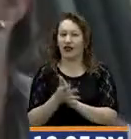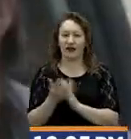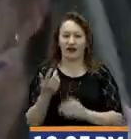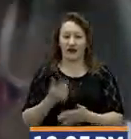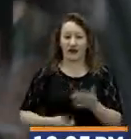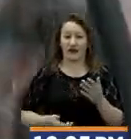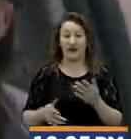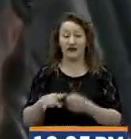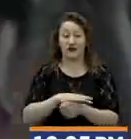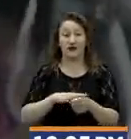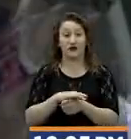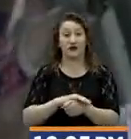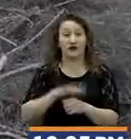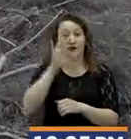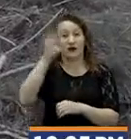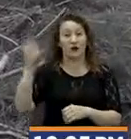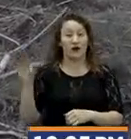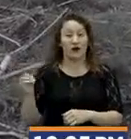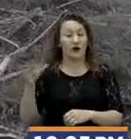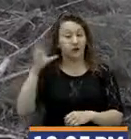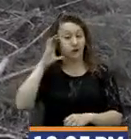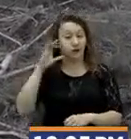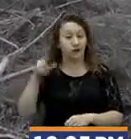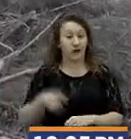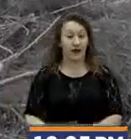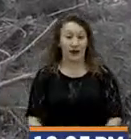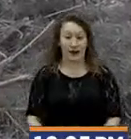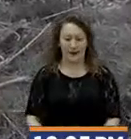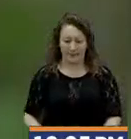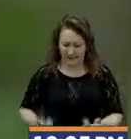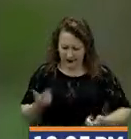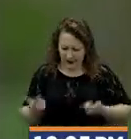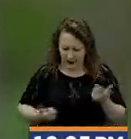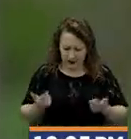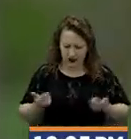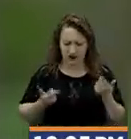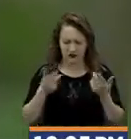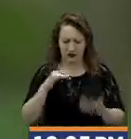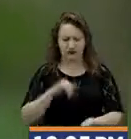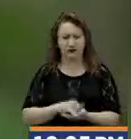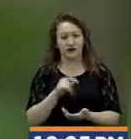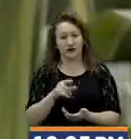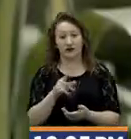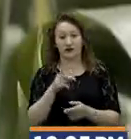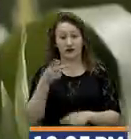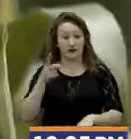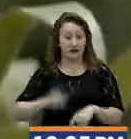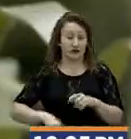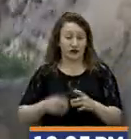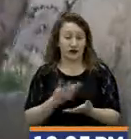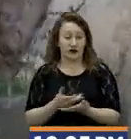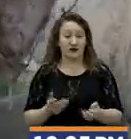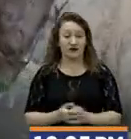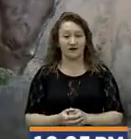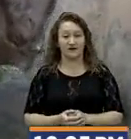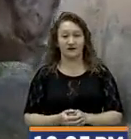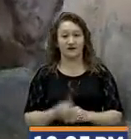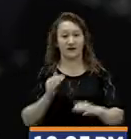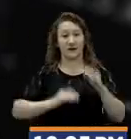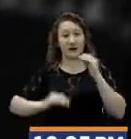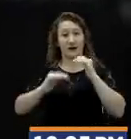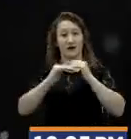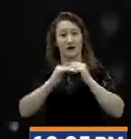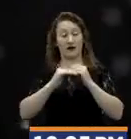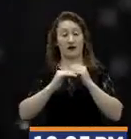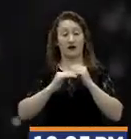que ocurren en las regiones de Colombia. Y seguir luchando, porque si uno no puede darse llevar tampoco por las cosas así. Equilibrio, ética y